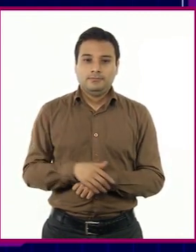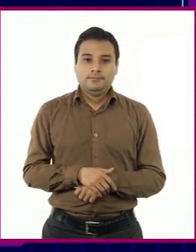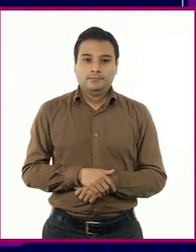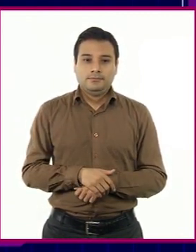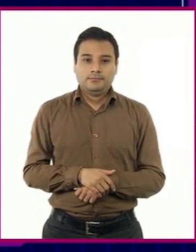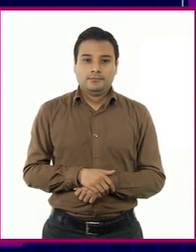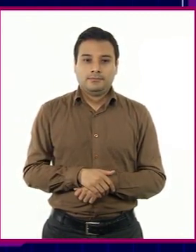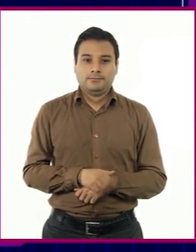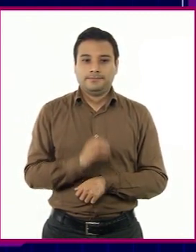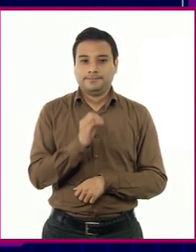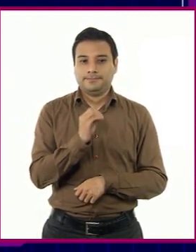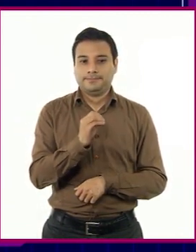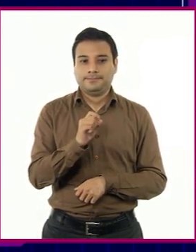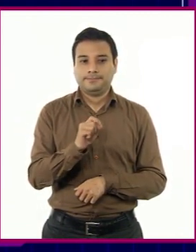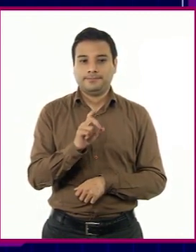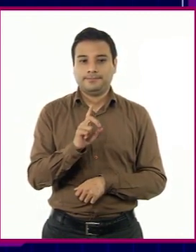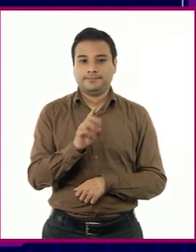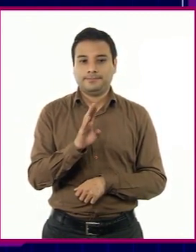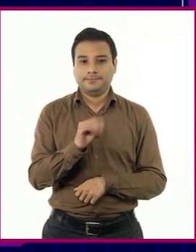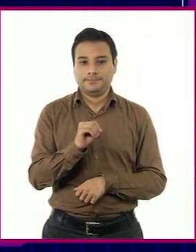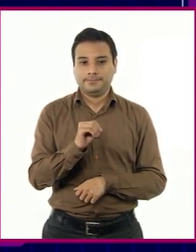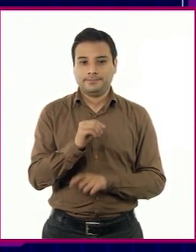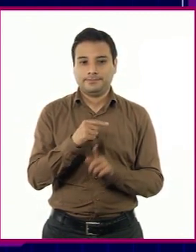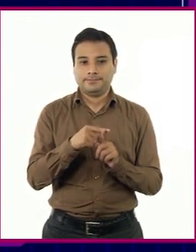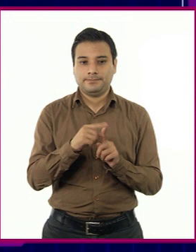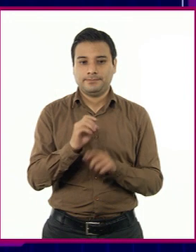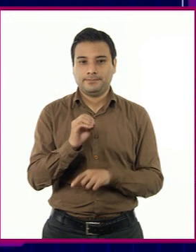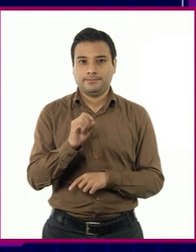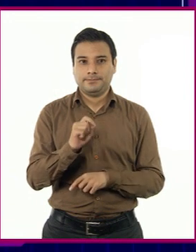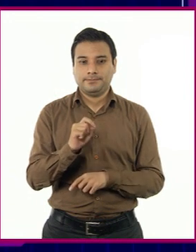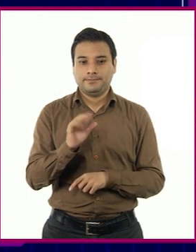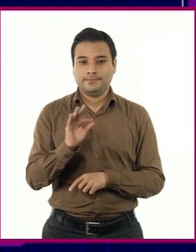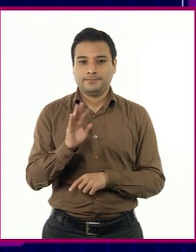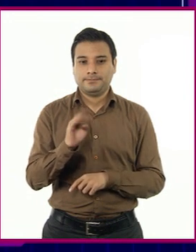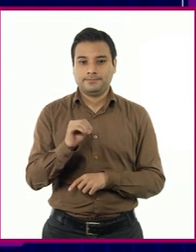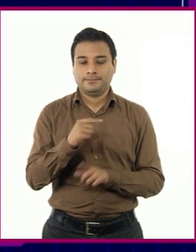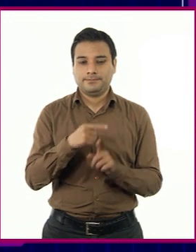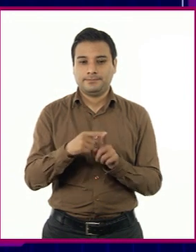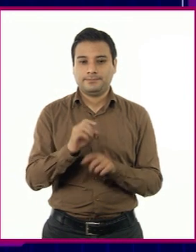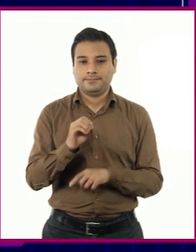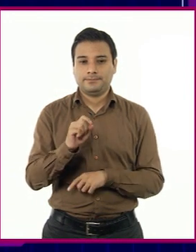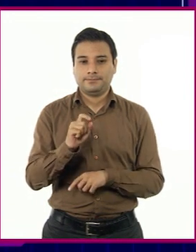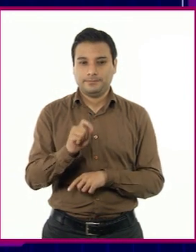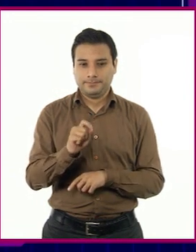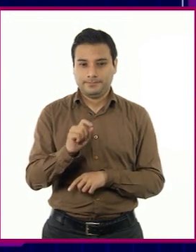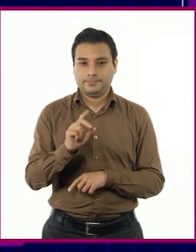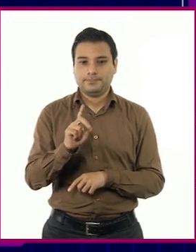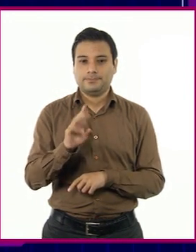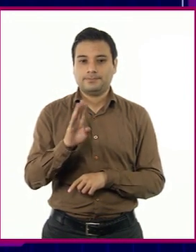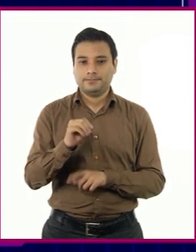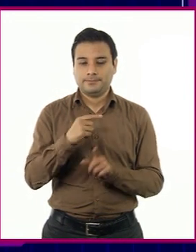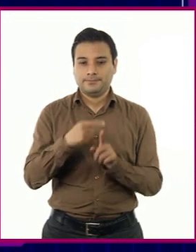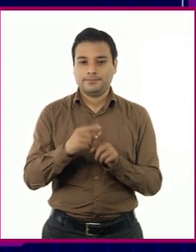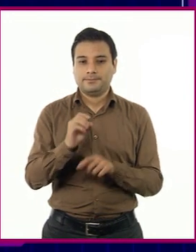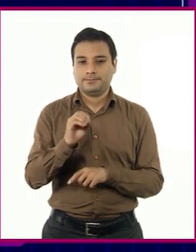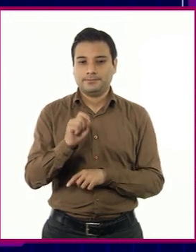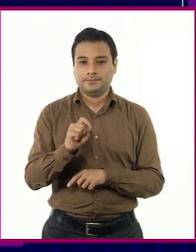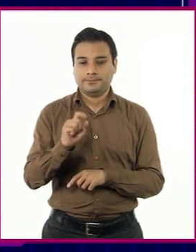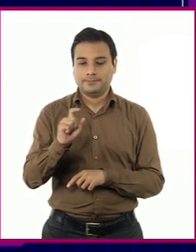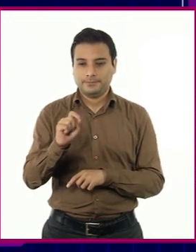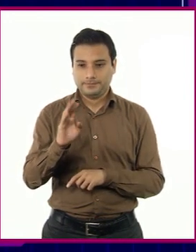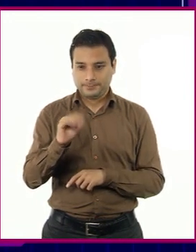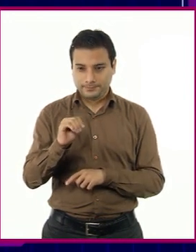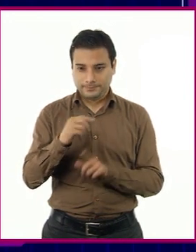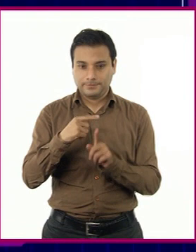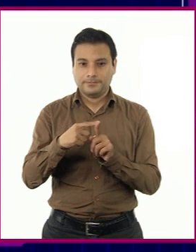0.39 más 0.49 más 0.39 más